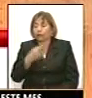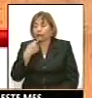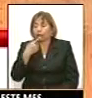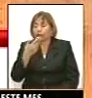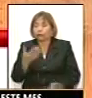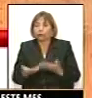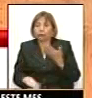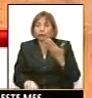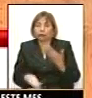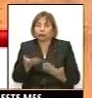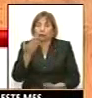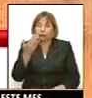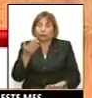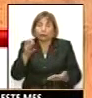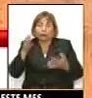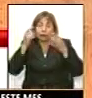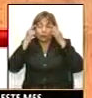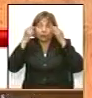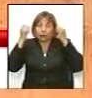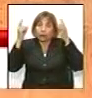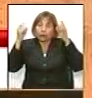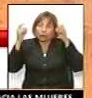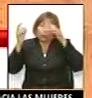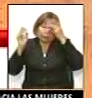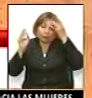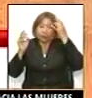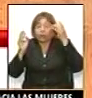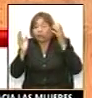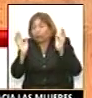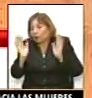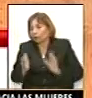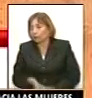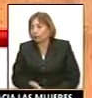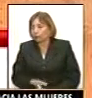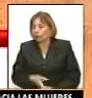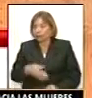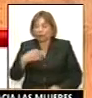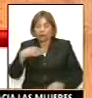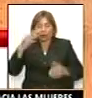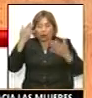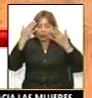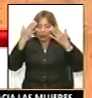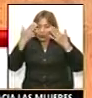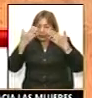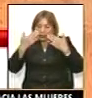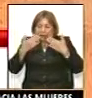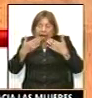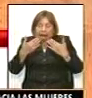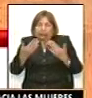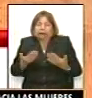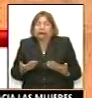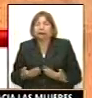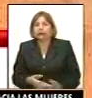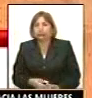Posiblemente se han descuidado, hoy también lo dijo, ¿no? Pero eso es más triste todavía para la Policía Nacional.